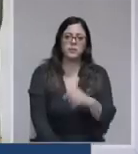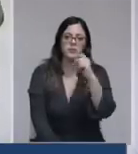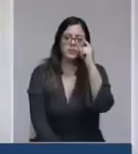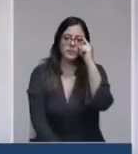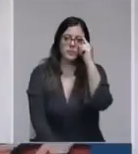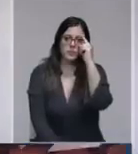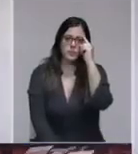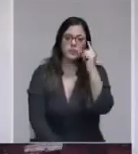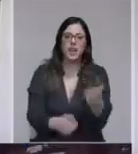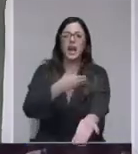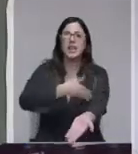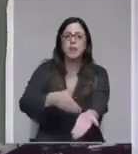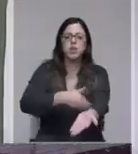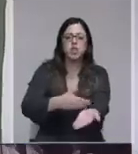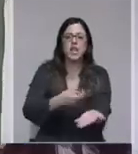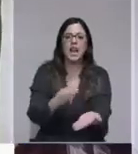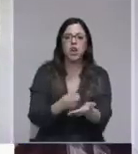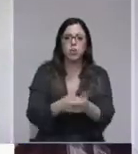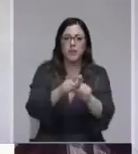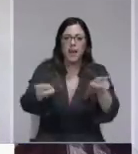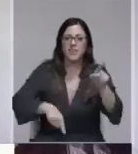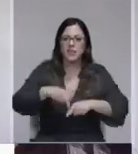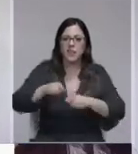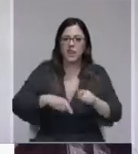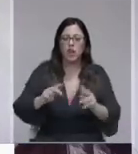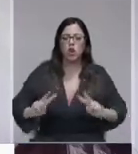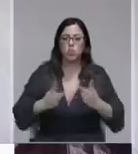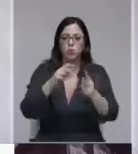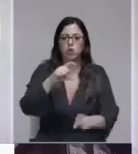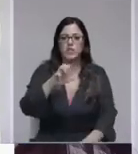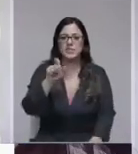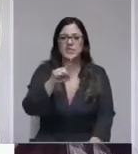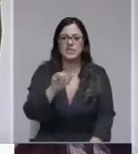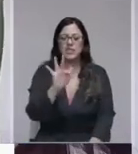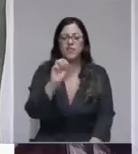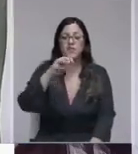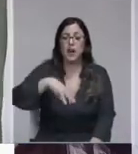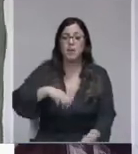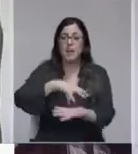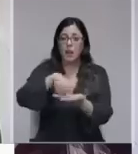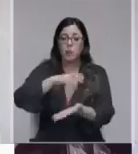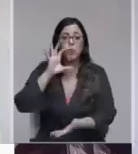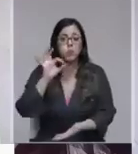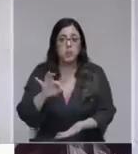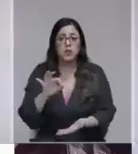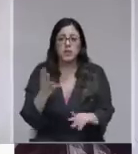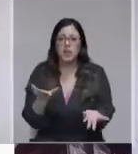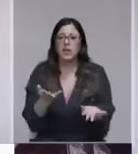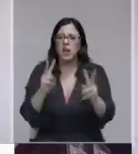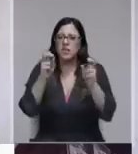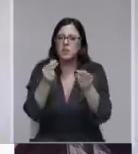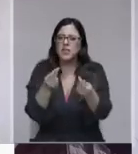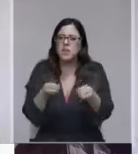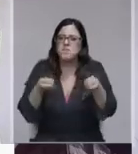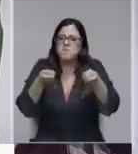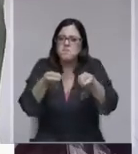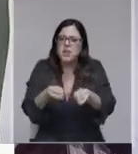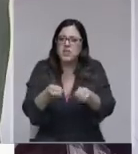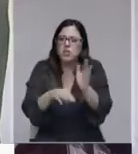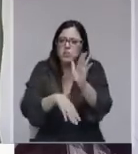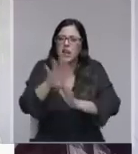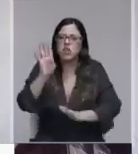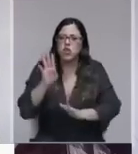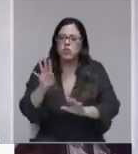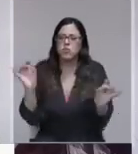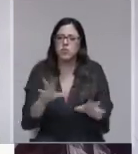millonaria compra de terrenos para la construcción de un CESFAM en Las Condes desató cuestionamientos por un posible sobreprecio que la Fiscalía investiga como